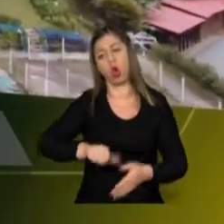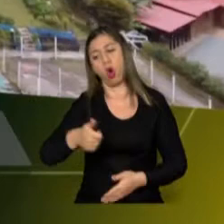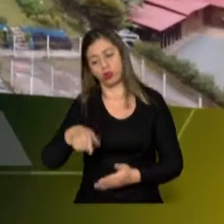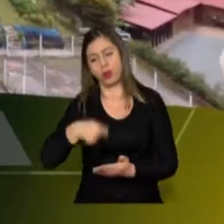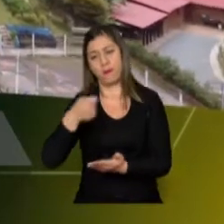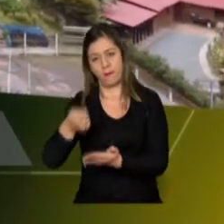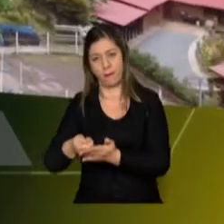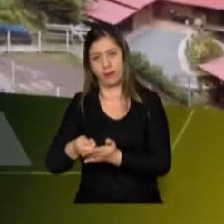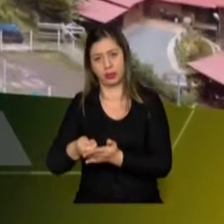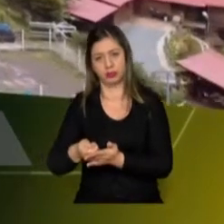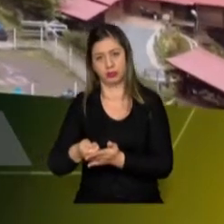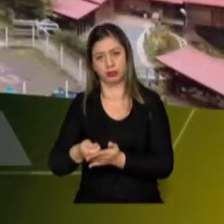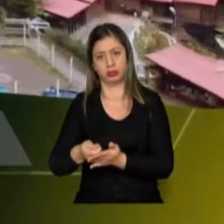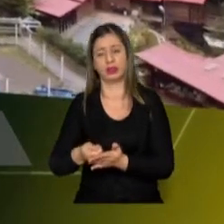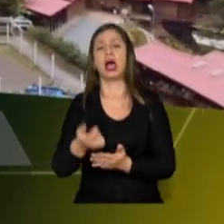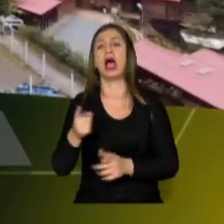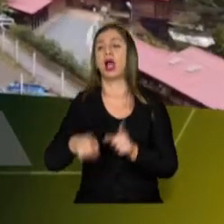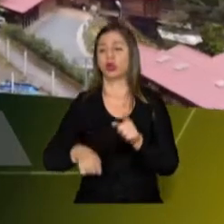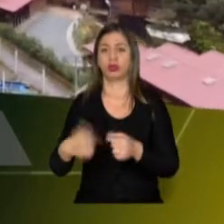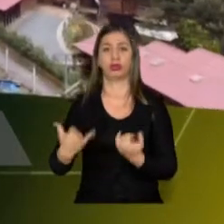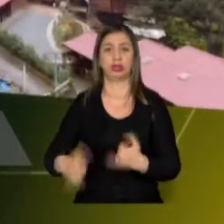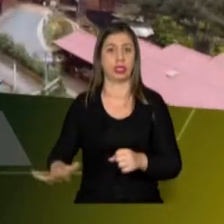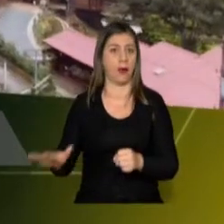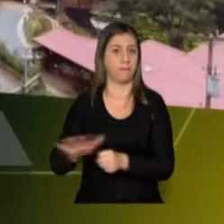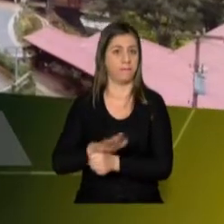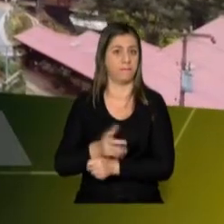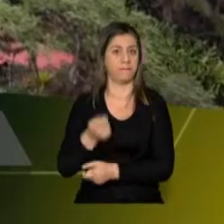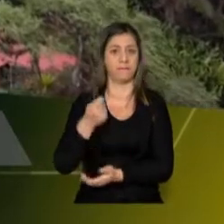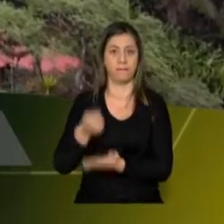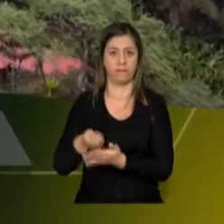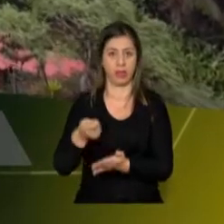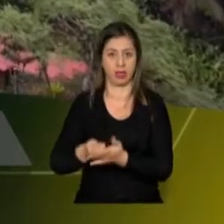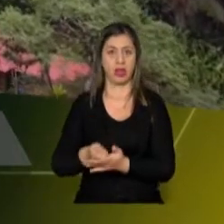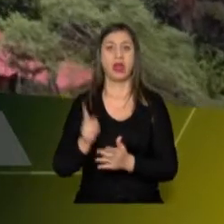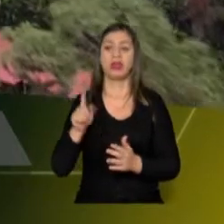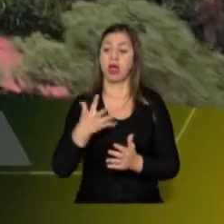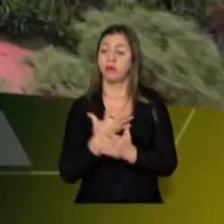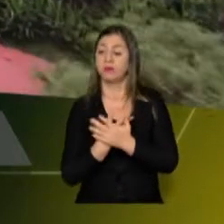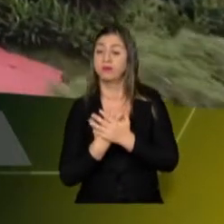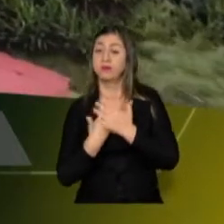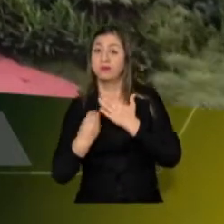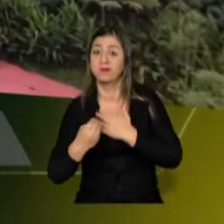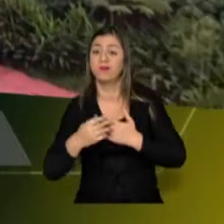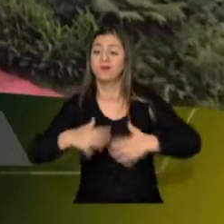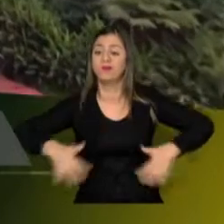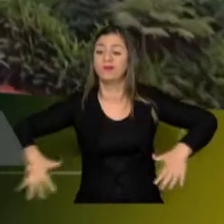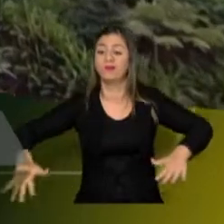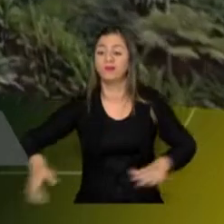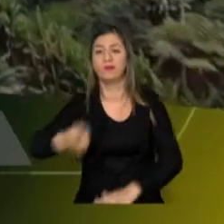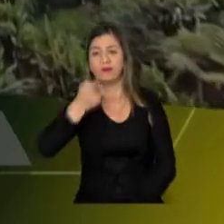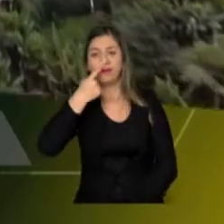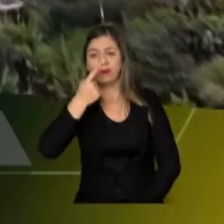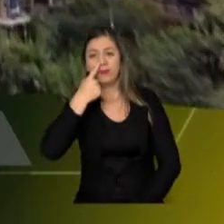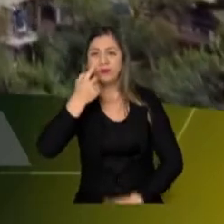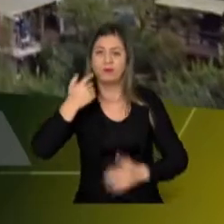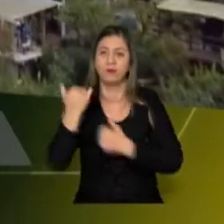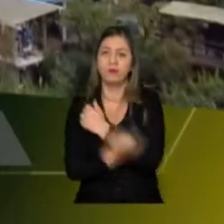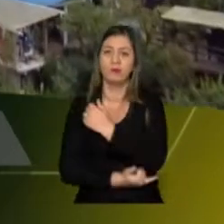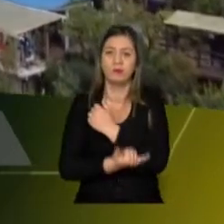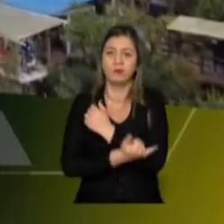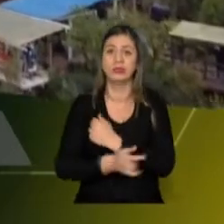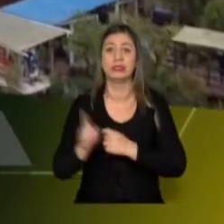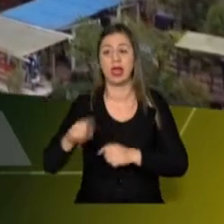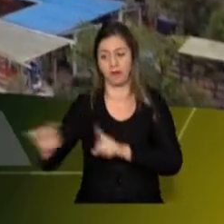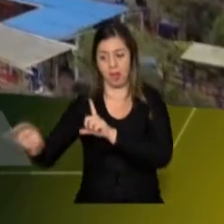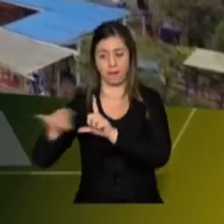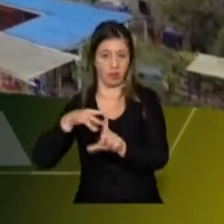un costo, varios ya están vendidos, pero también hay salidas de campo, hay conferencias virtuales y